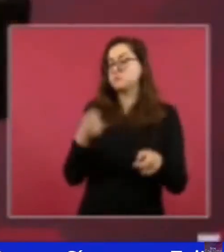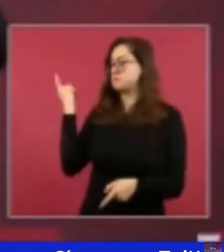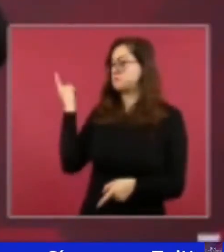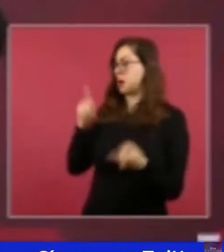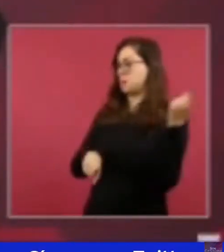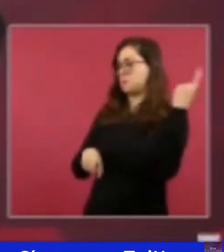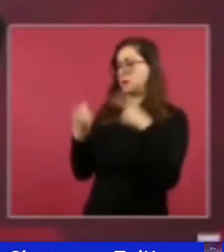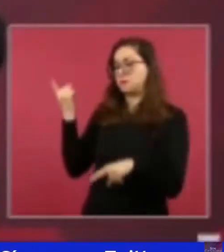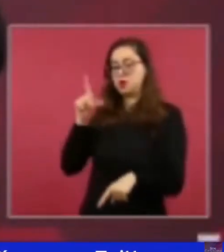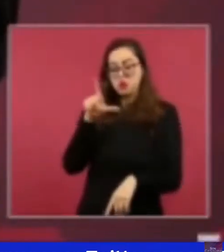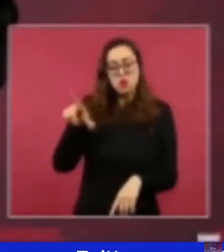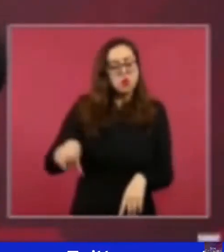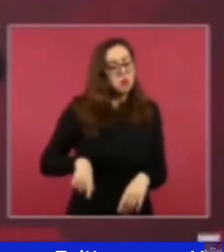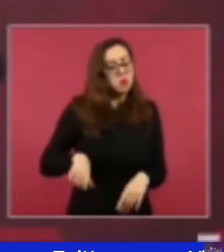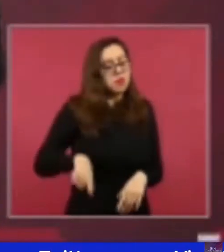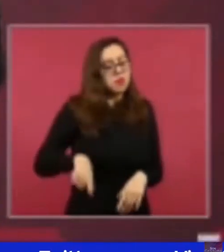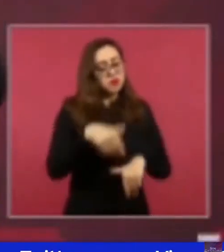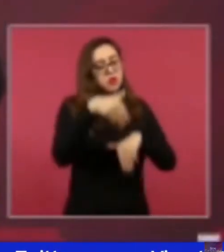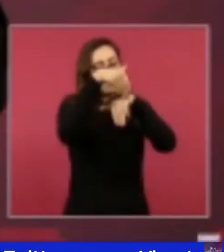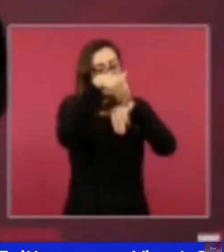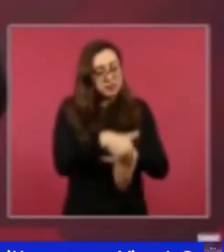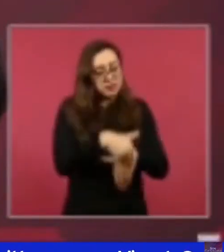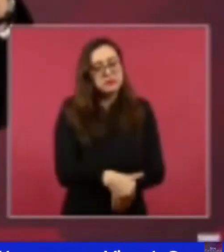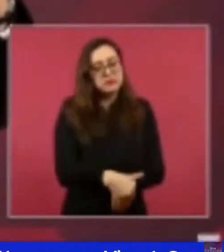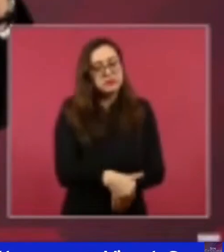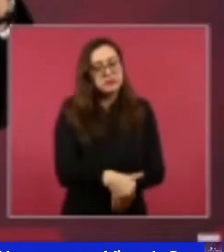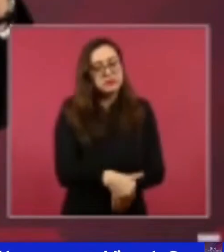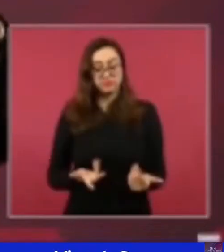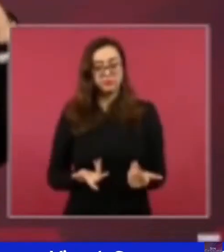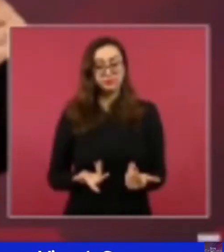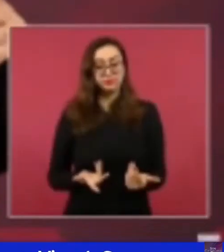López Obrador, publicó un tuit